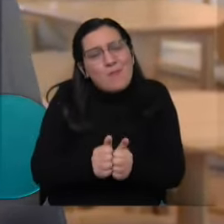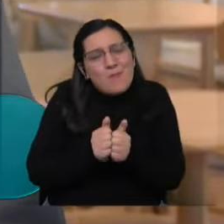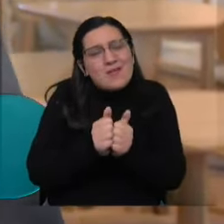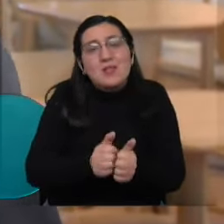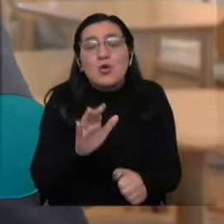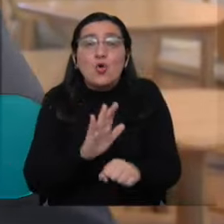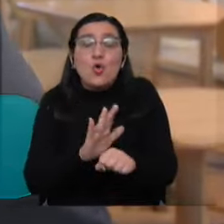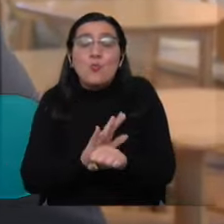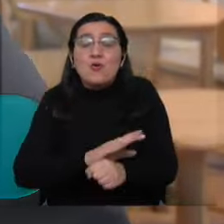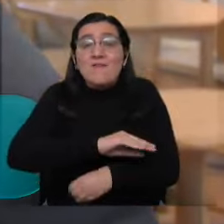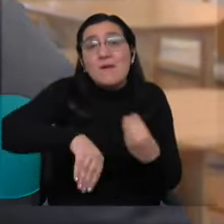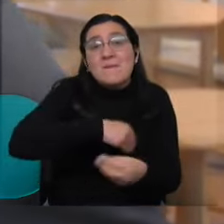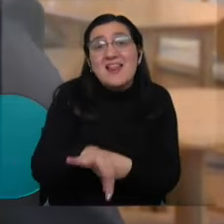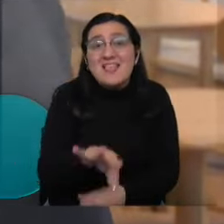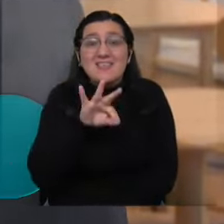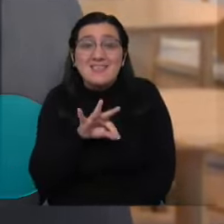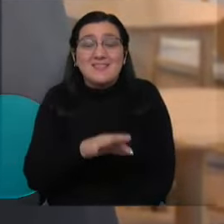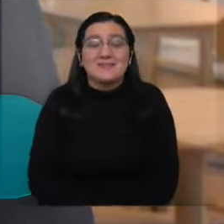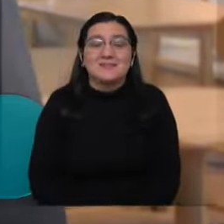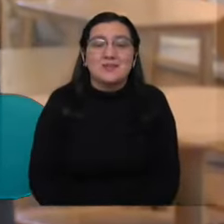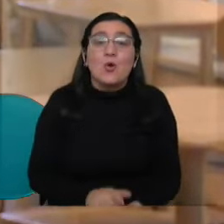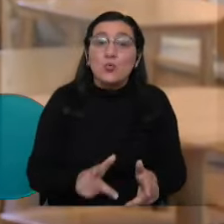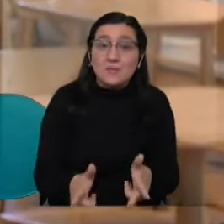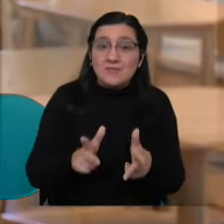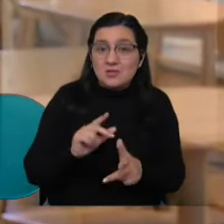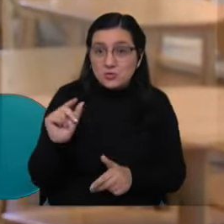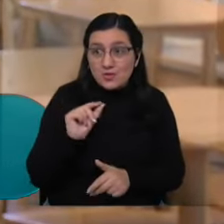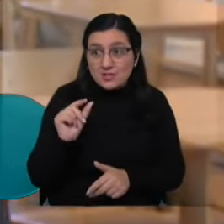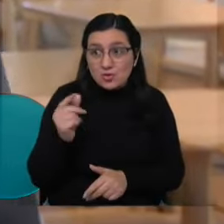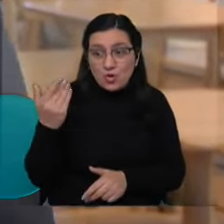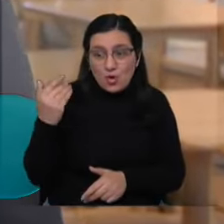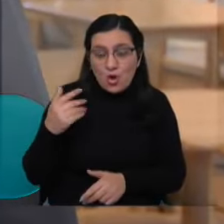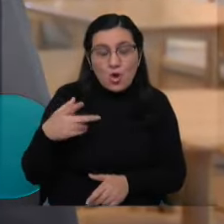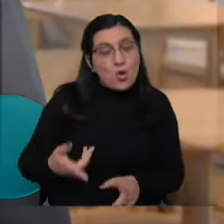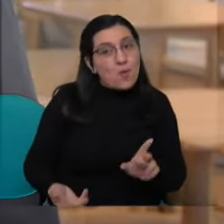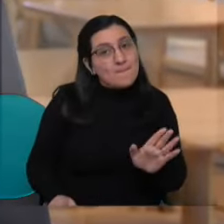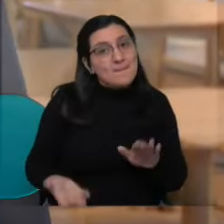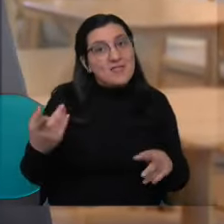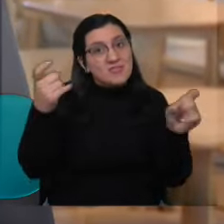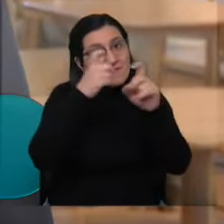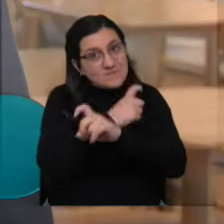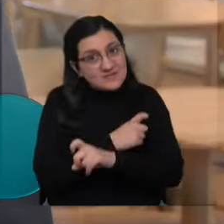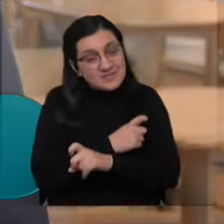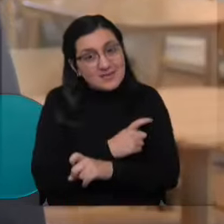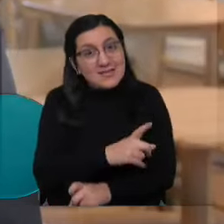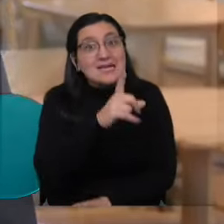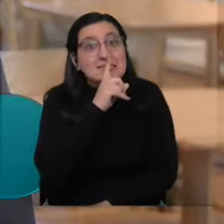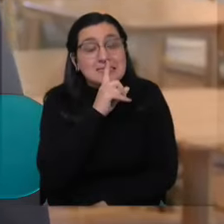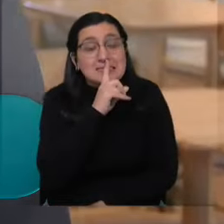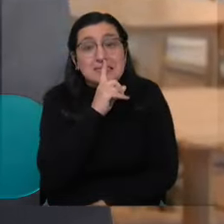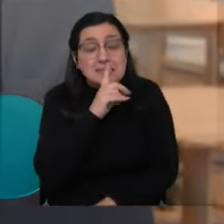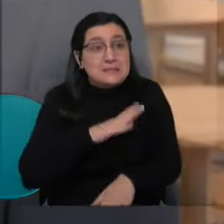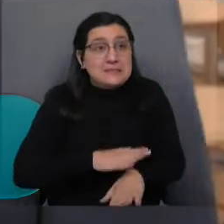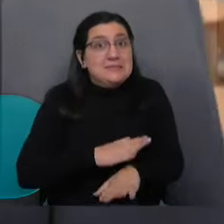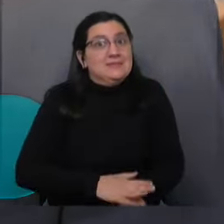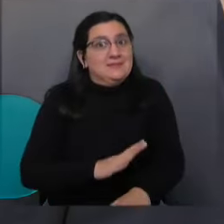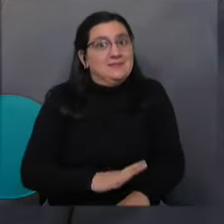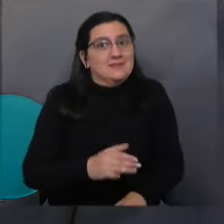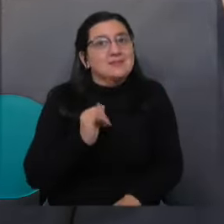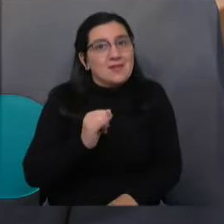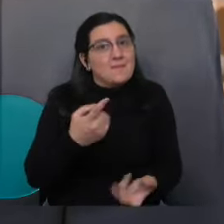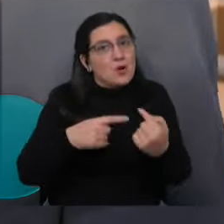familia extendida que uno tiene qué momento usted me dijo hace un ratito lo más difícil el rol más difícil de la amistad es callar a tiempo me dijo sin duda Pero se